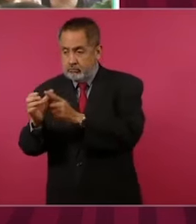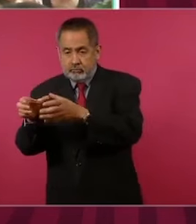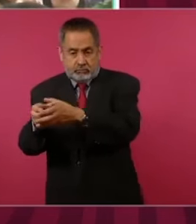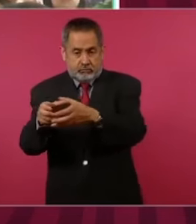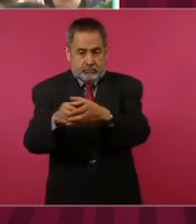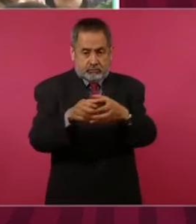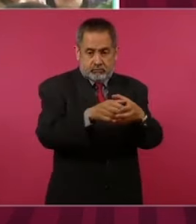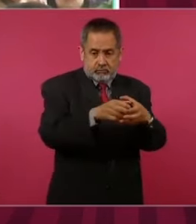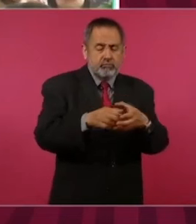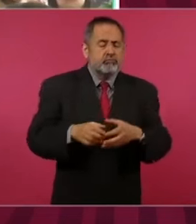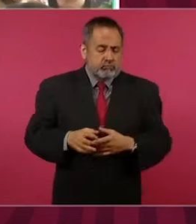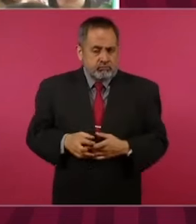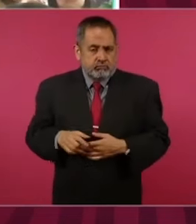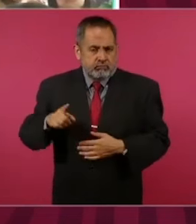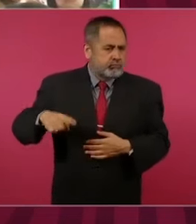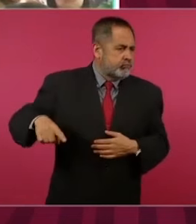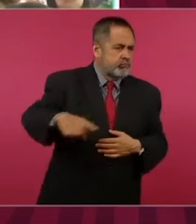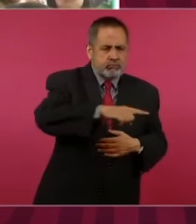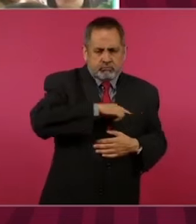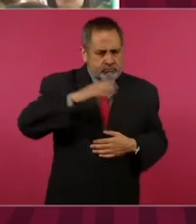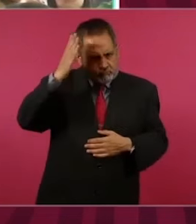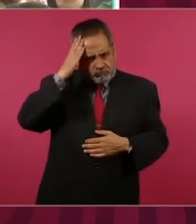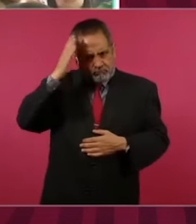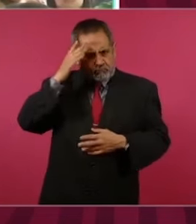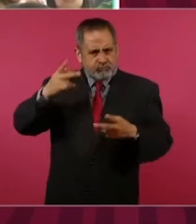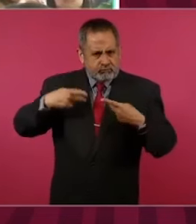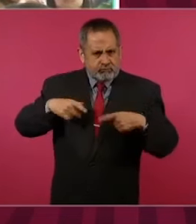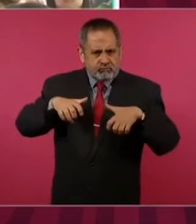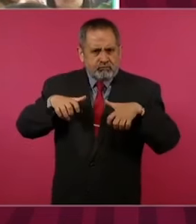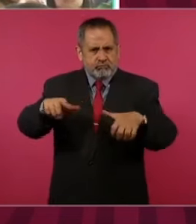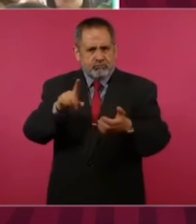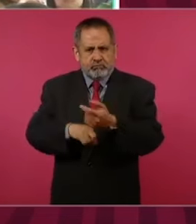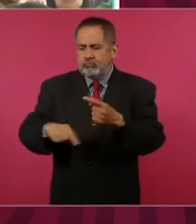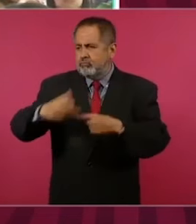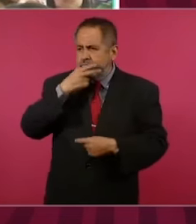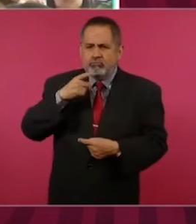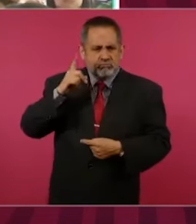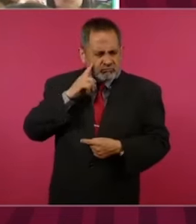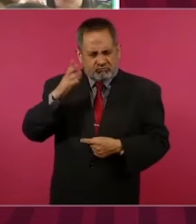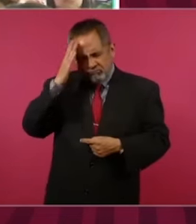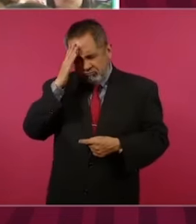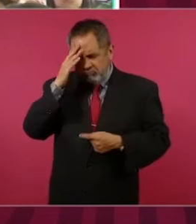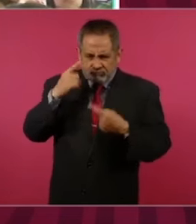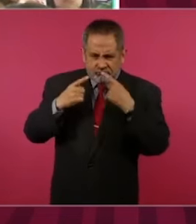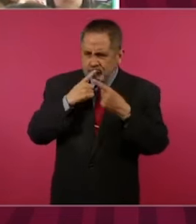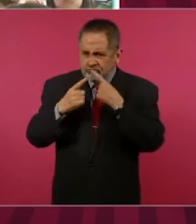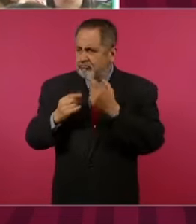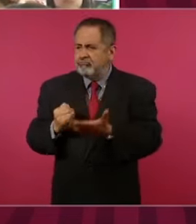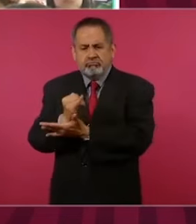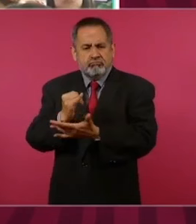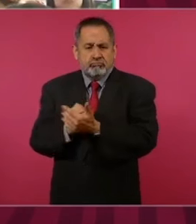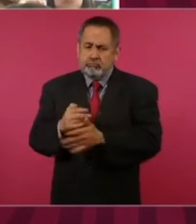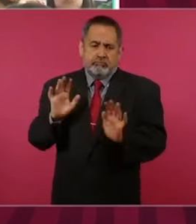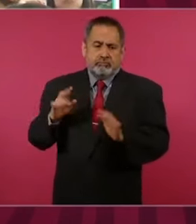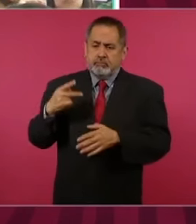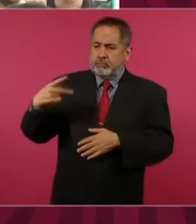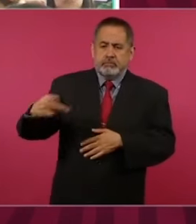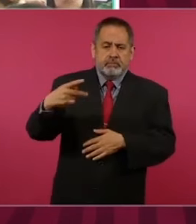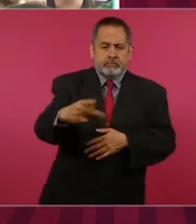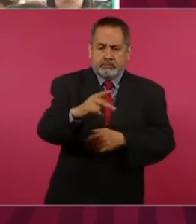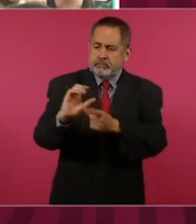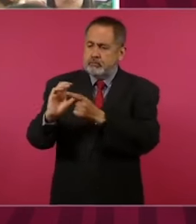En la democracia, el pueblo decide, y aquí el pueblo, la gente, las y los ciudadanos decidirán en materia de salud, que es